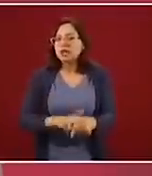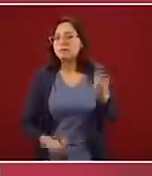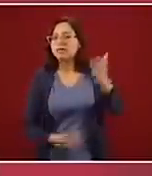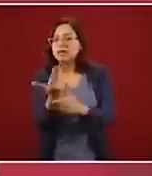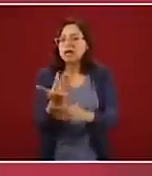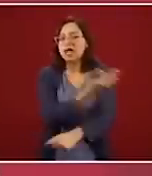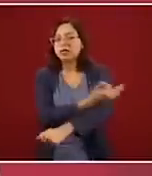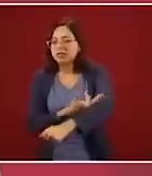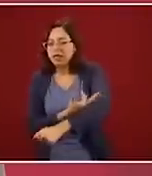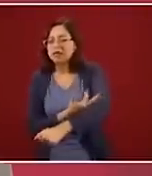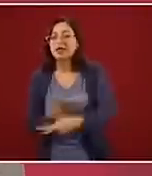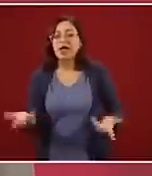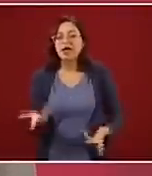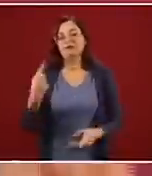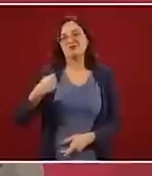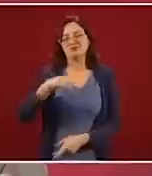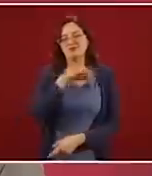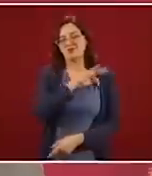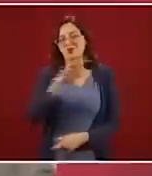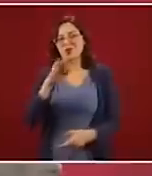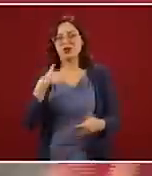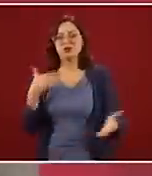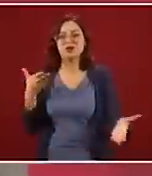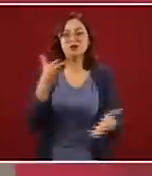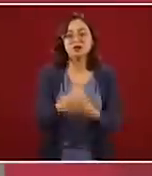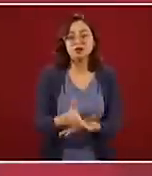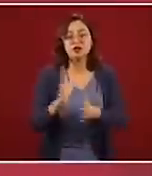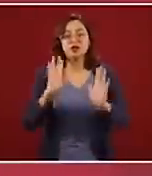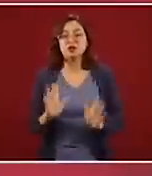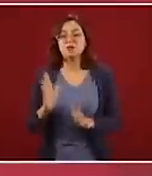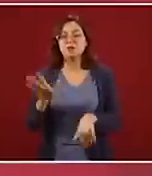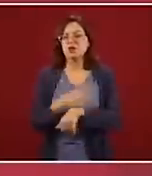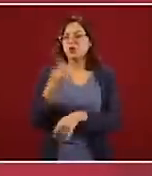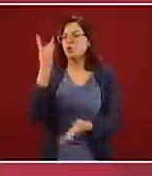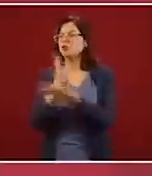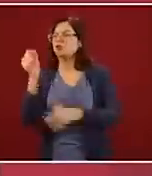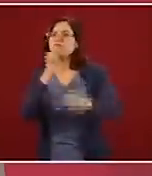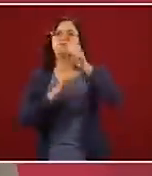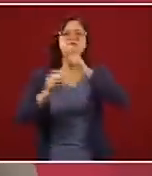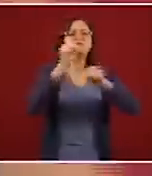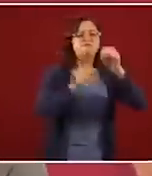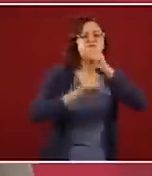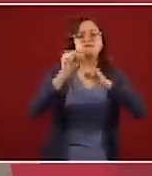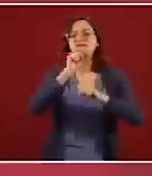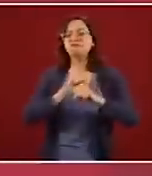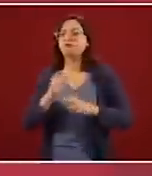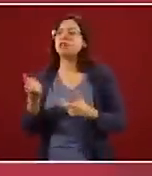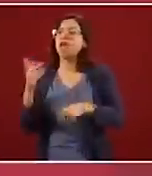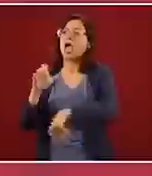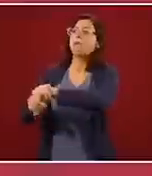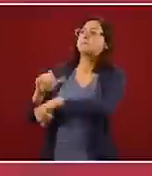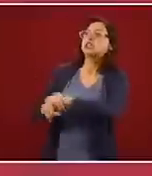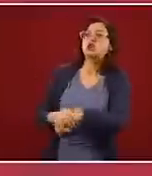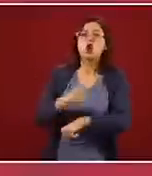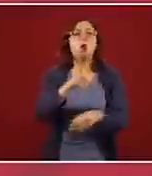etcétera, porque podemos actuar. Cuando se genera este ruido, no estoy diciendo que lo suyo sea ruido, en donde se dice un amigo, el primo